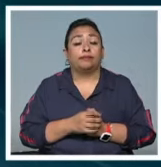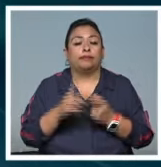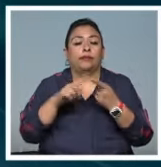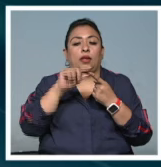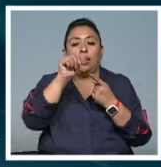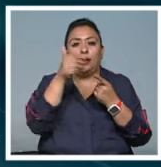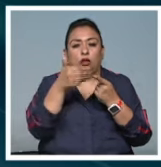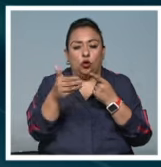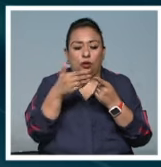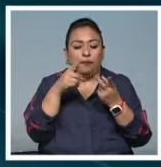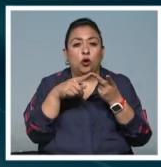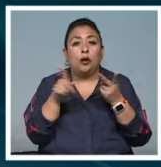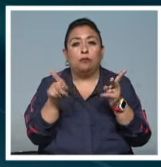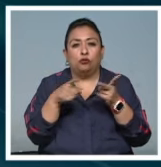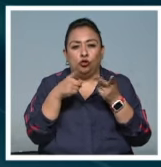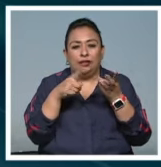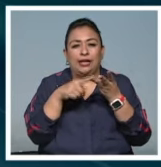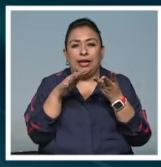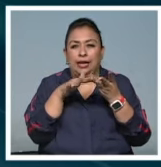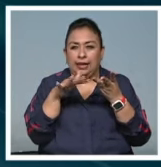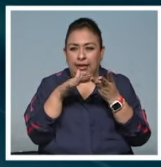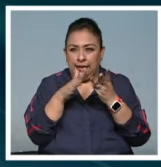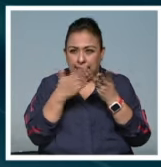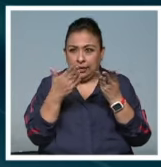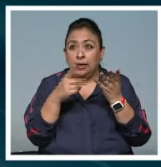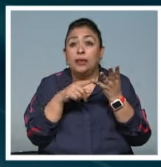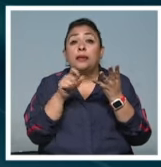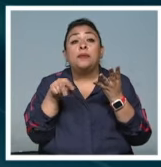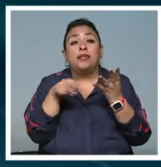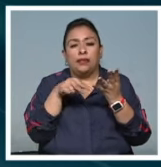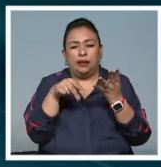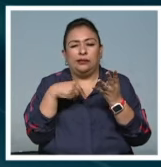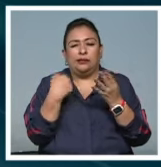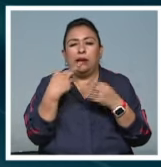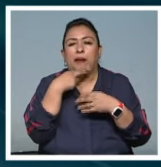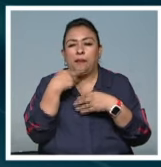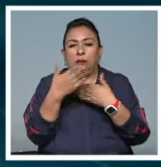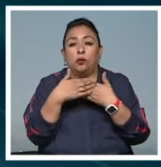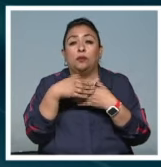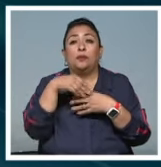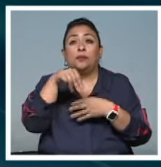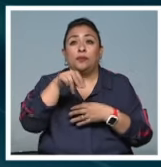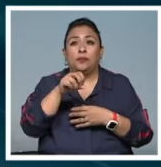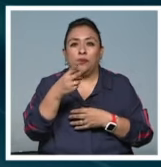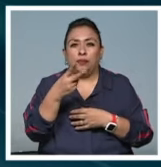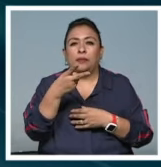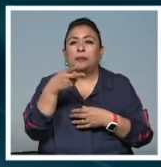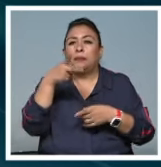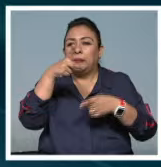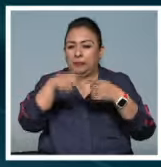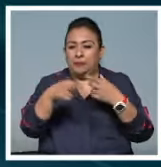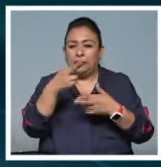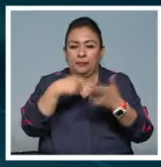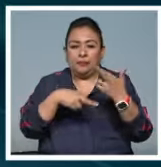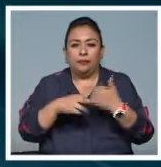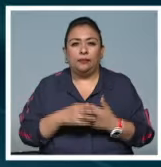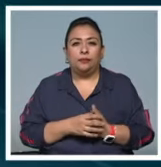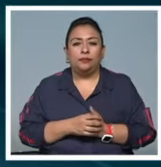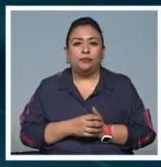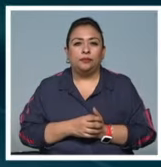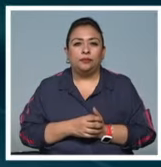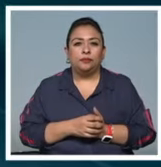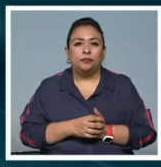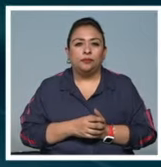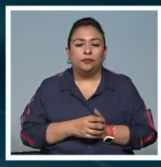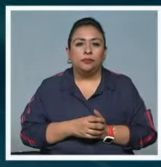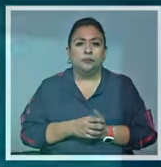Arte contemporáneo, música, literatura, también tenemos algo de danza en unos minutos. Esto es Noticias 22, vamos a una pausa, ya volvemos.